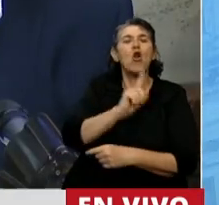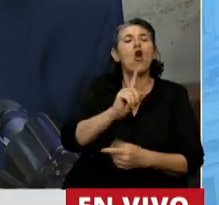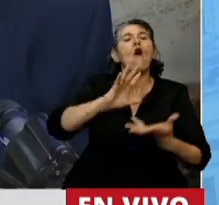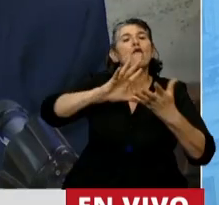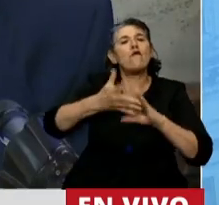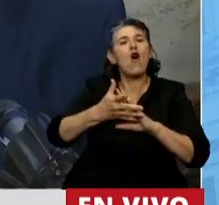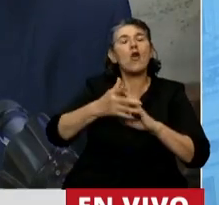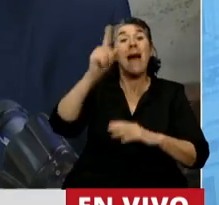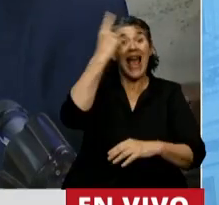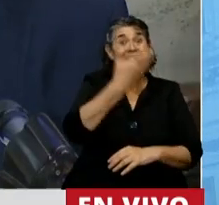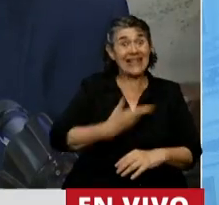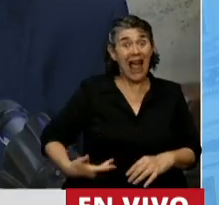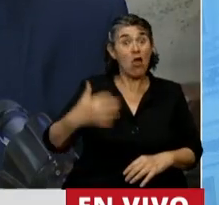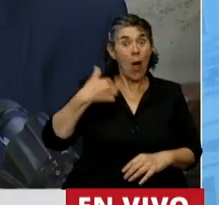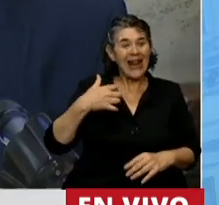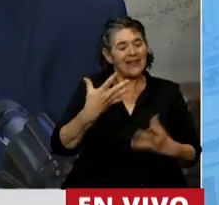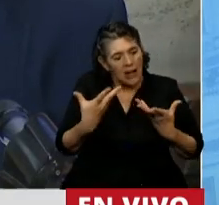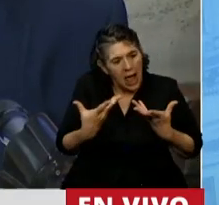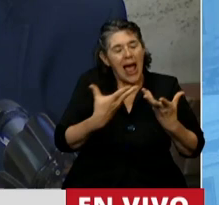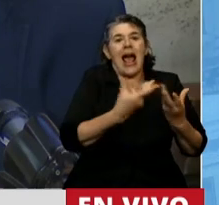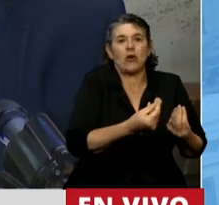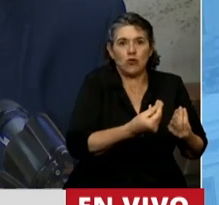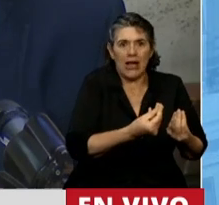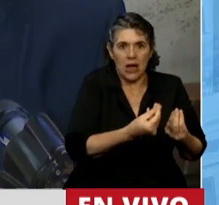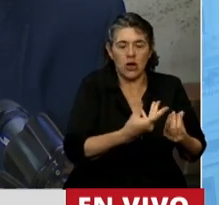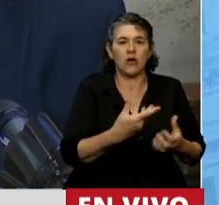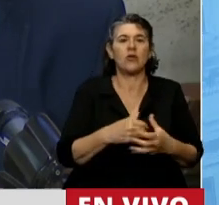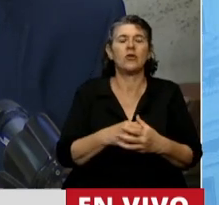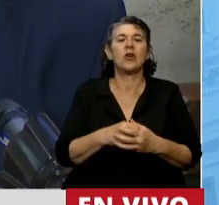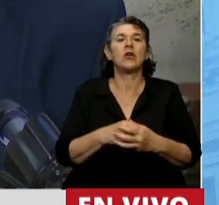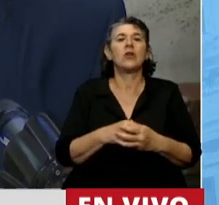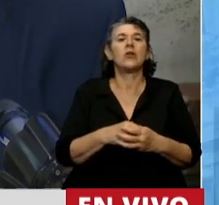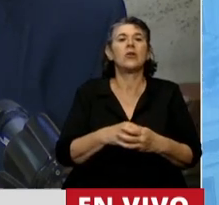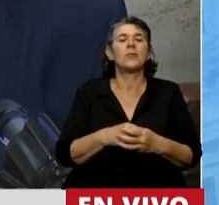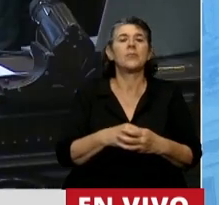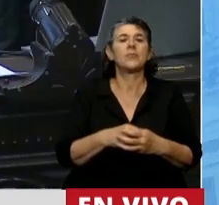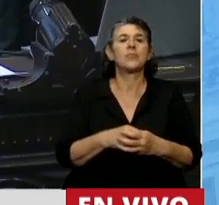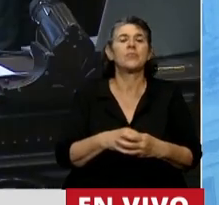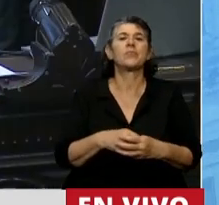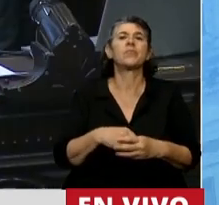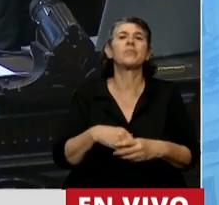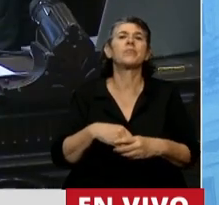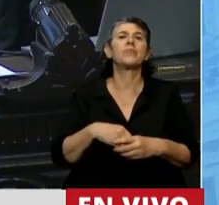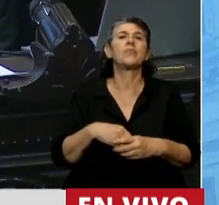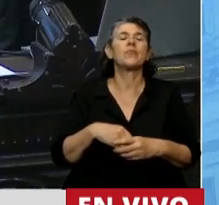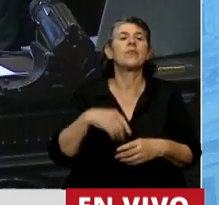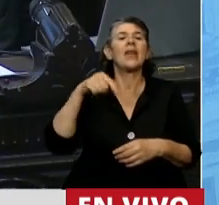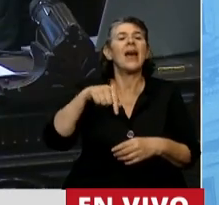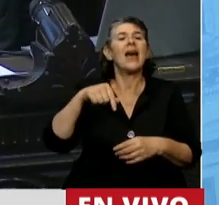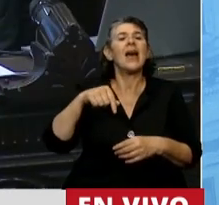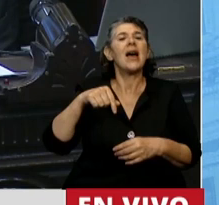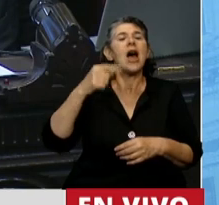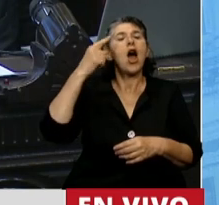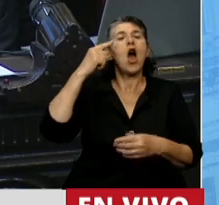asistencia del Estado argentino. Y quiero decir también, señor presidente, que las invocaciones a las interpretaciones del Tratado